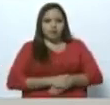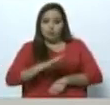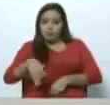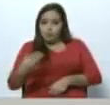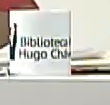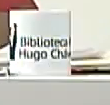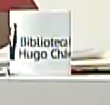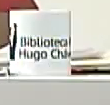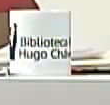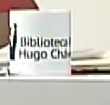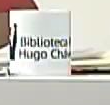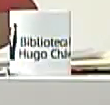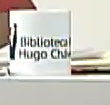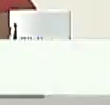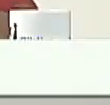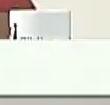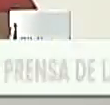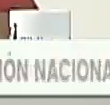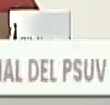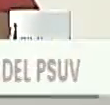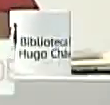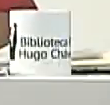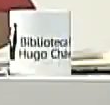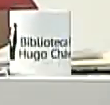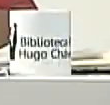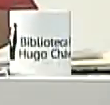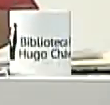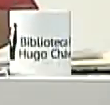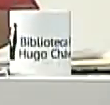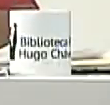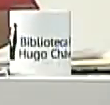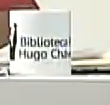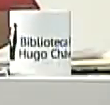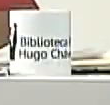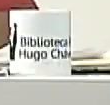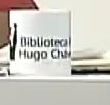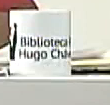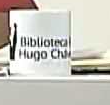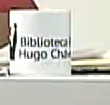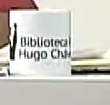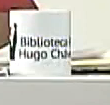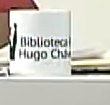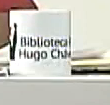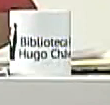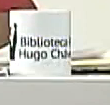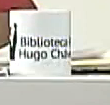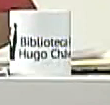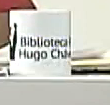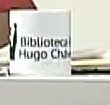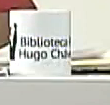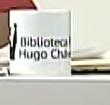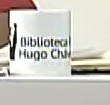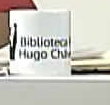para acompañar a los pueblos, a las comunidades, a los compañeros y compañeras que